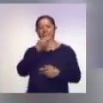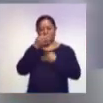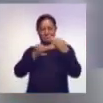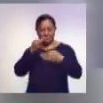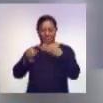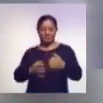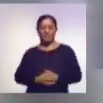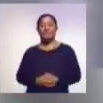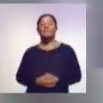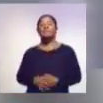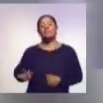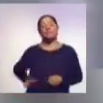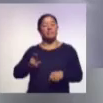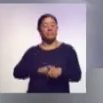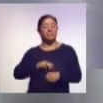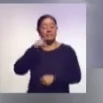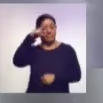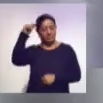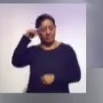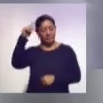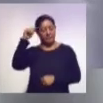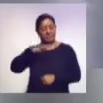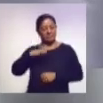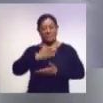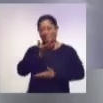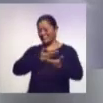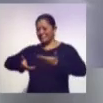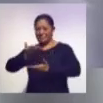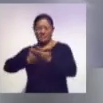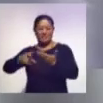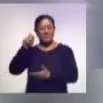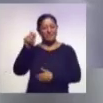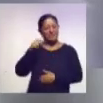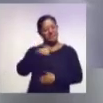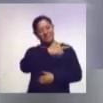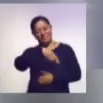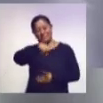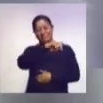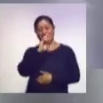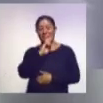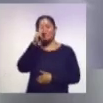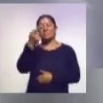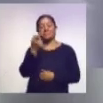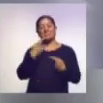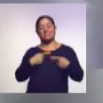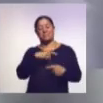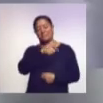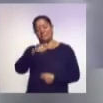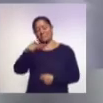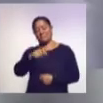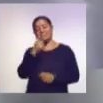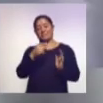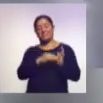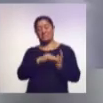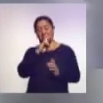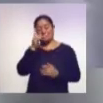Arrancamos porque el gobernador Marco Mena convivió con beneficiarios de la beca Los Mejores Mil, a quienes reconoció por ser un